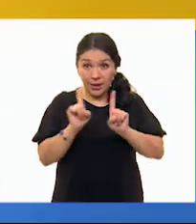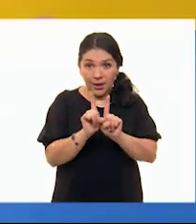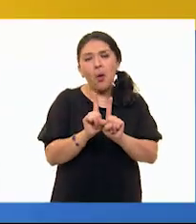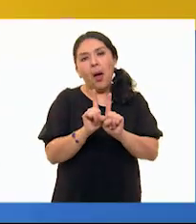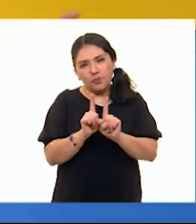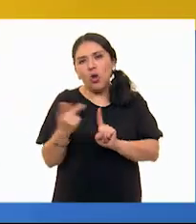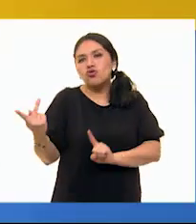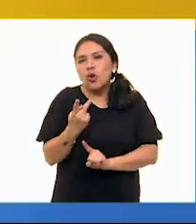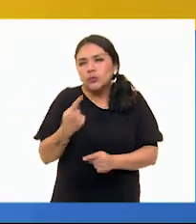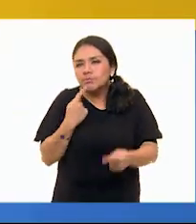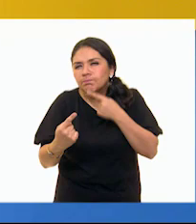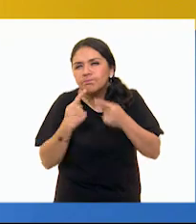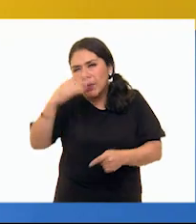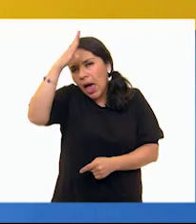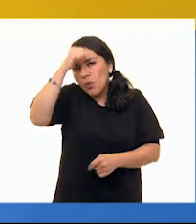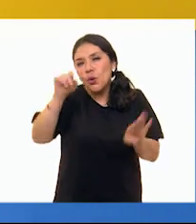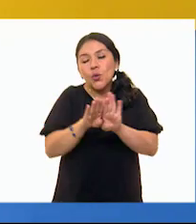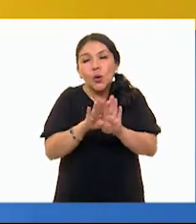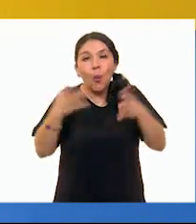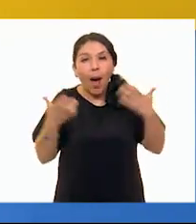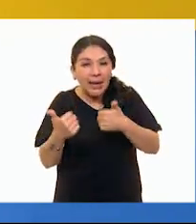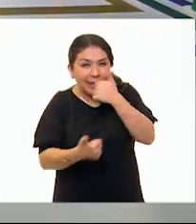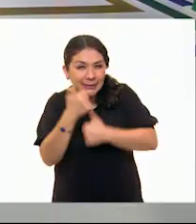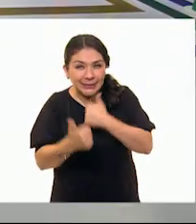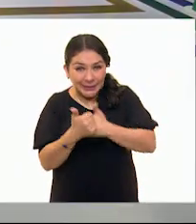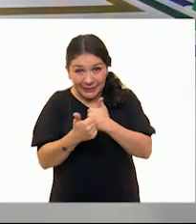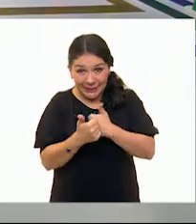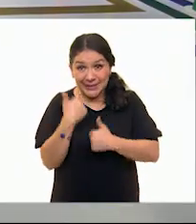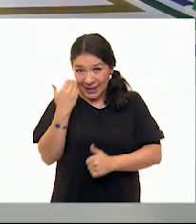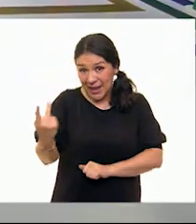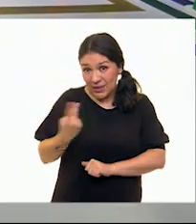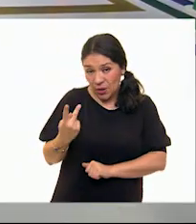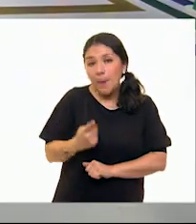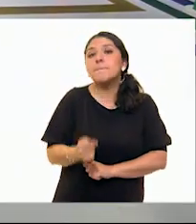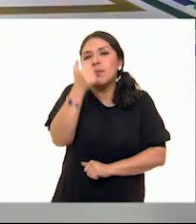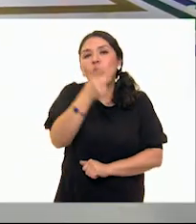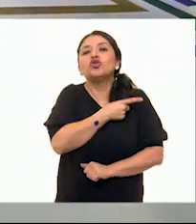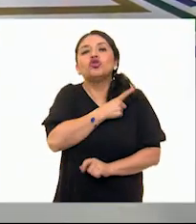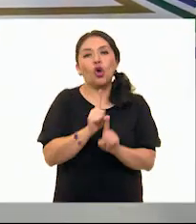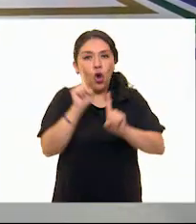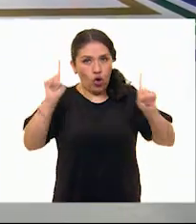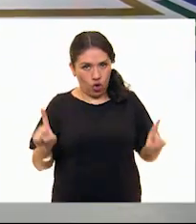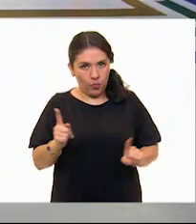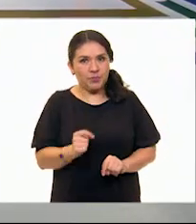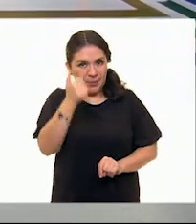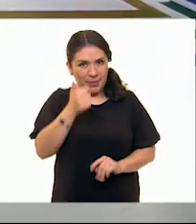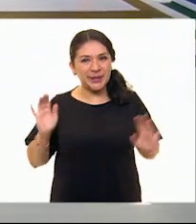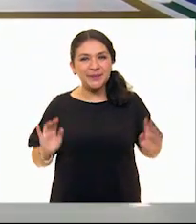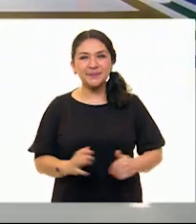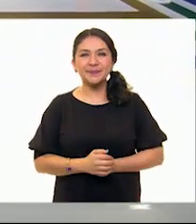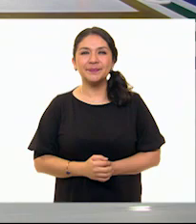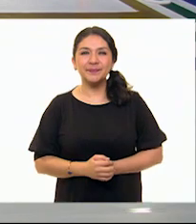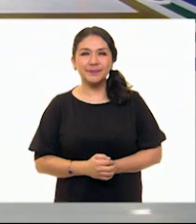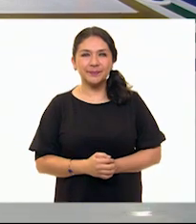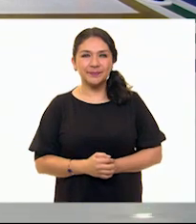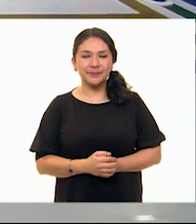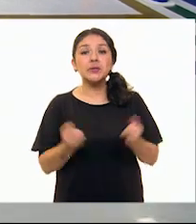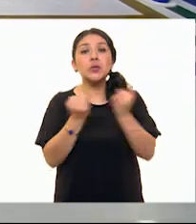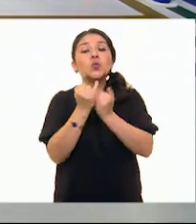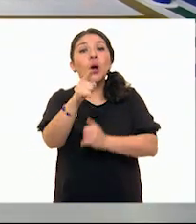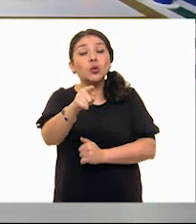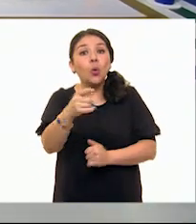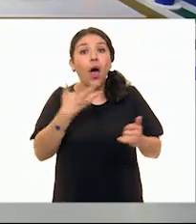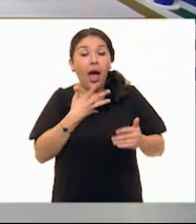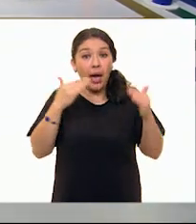establezcan acuerdos para cumplir con la meta. ¿Lo hacemos, Jorge? Sí. De manera individual primero. ¿Qué te parece? Me parece como lo estabas haciendo. Igual en casita.